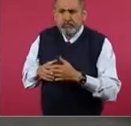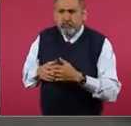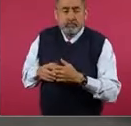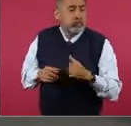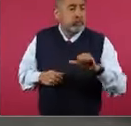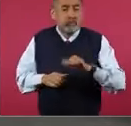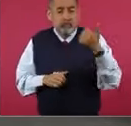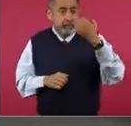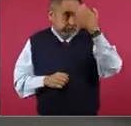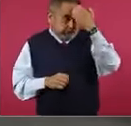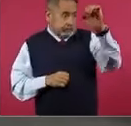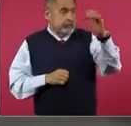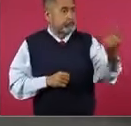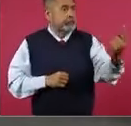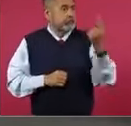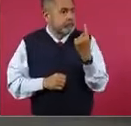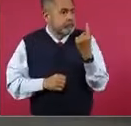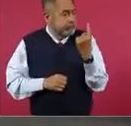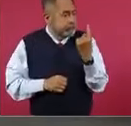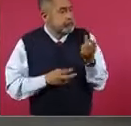venir